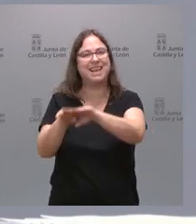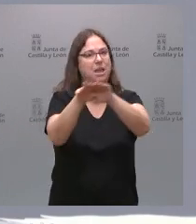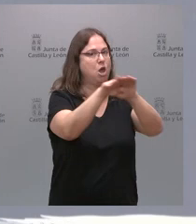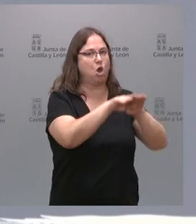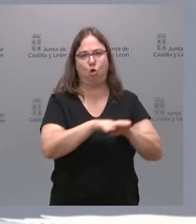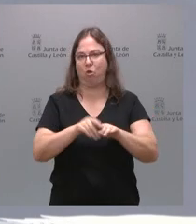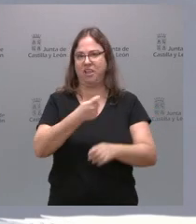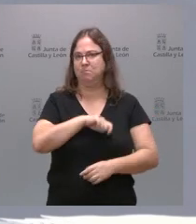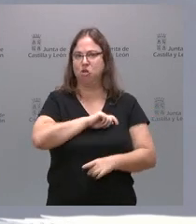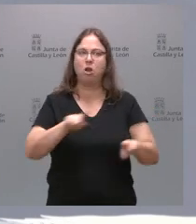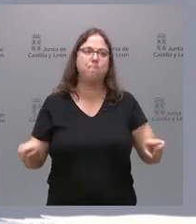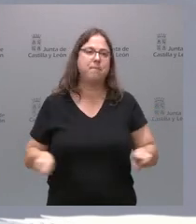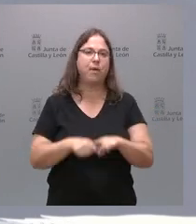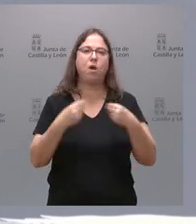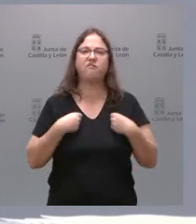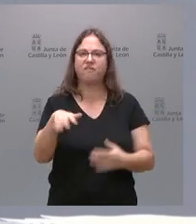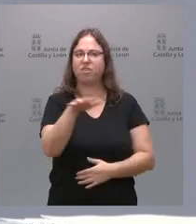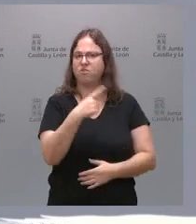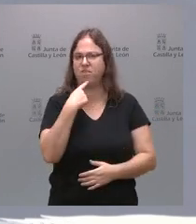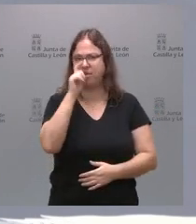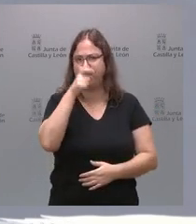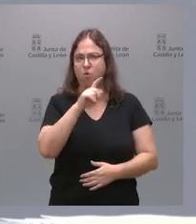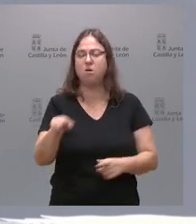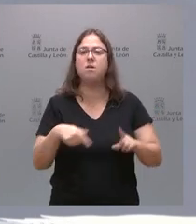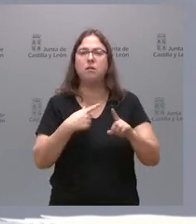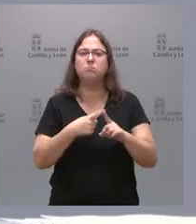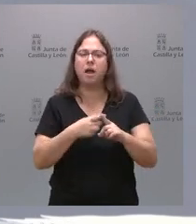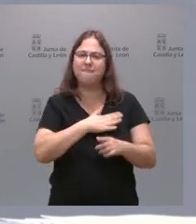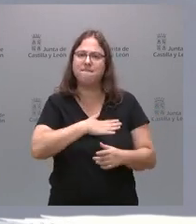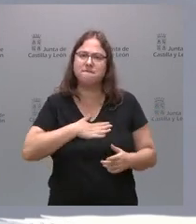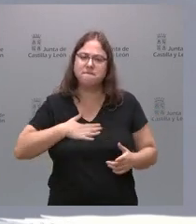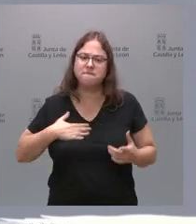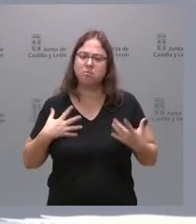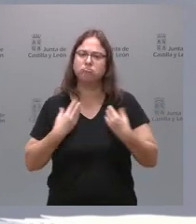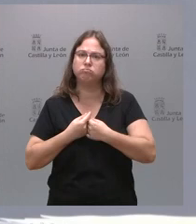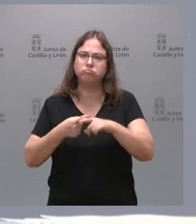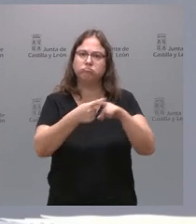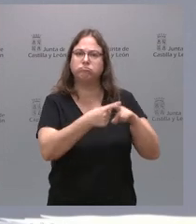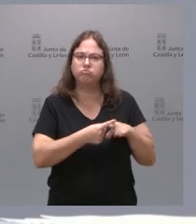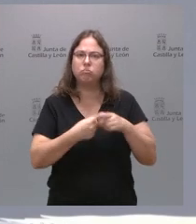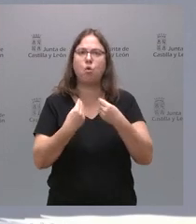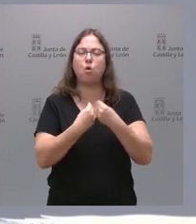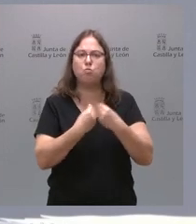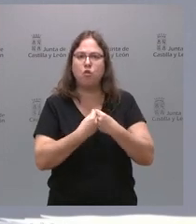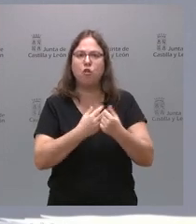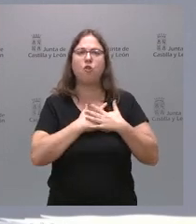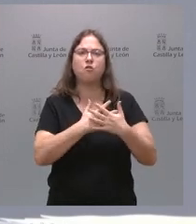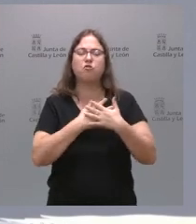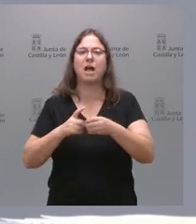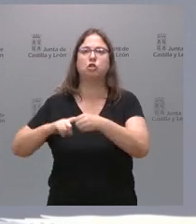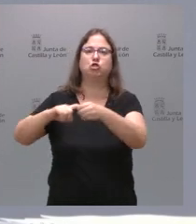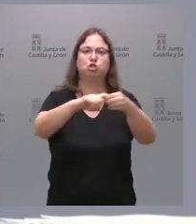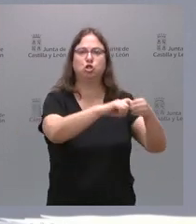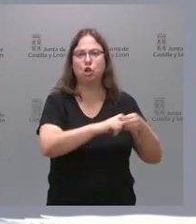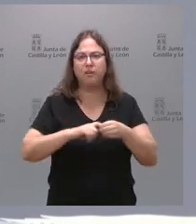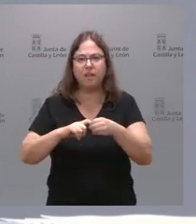españoles iban donde iban de la voluntad de la convivencia en común de la voluntad de la solidaridad entre